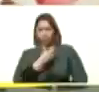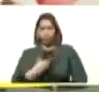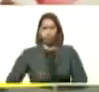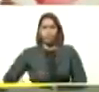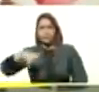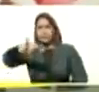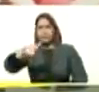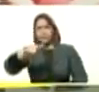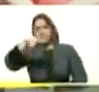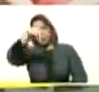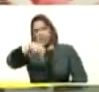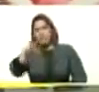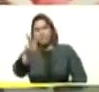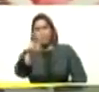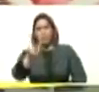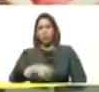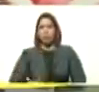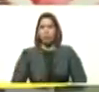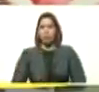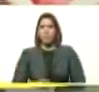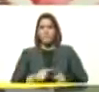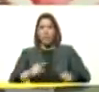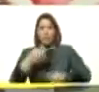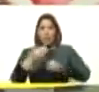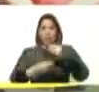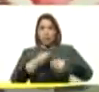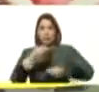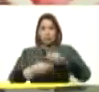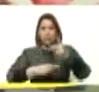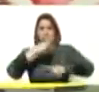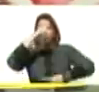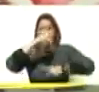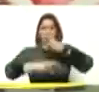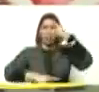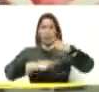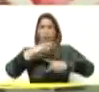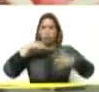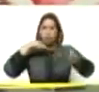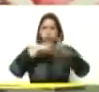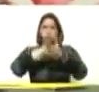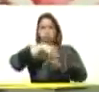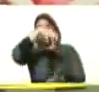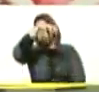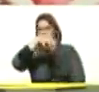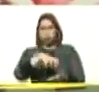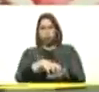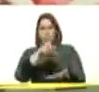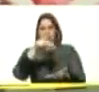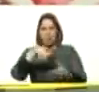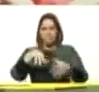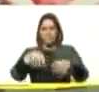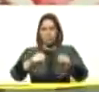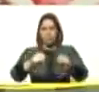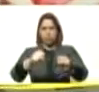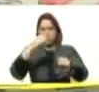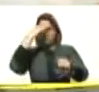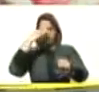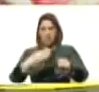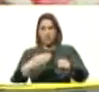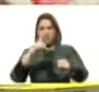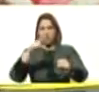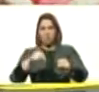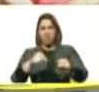en Venezuela para ejecutar un plan de golpe de Estado y de intervención militar y